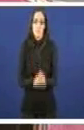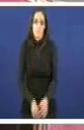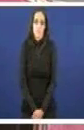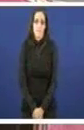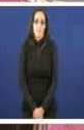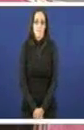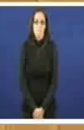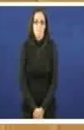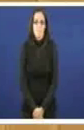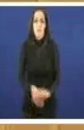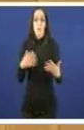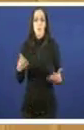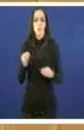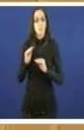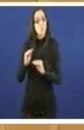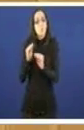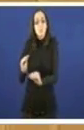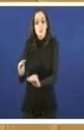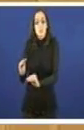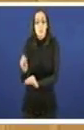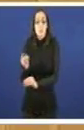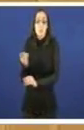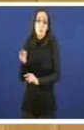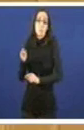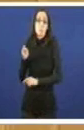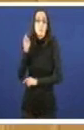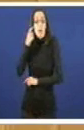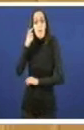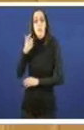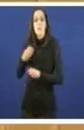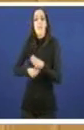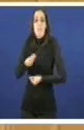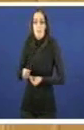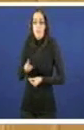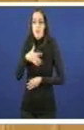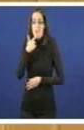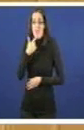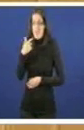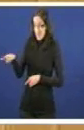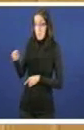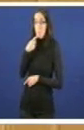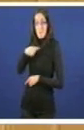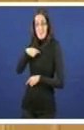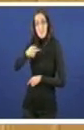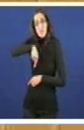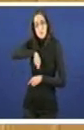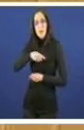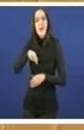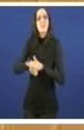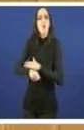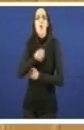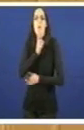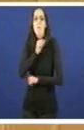polo tanto vostedes verán o que queren facer dende logo que non van a decir a este goberno e como ten que sextionar